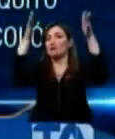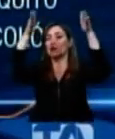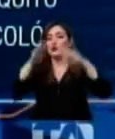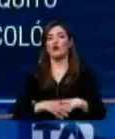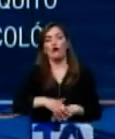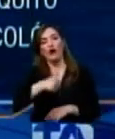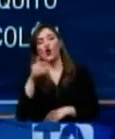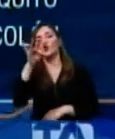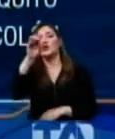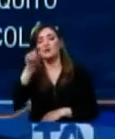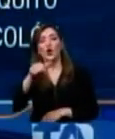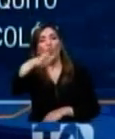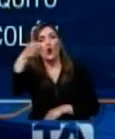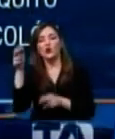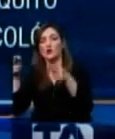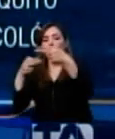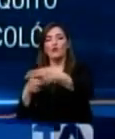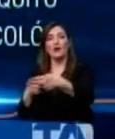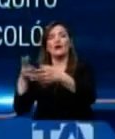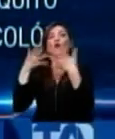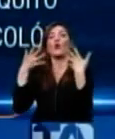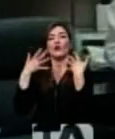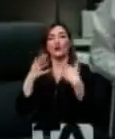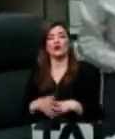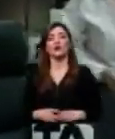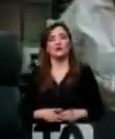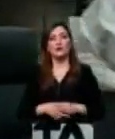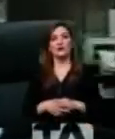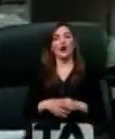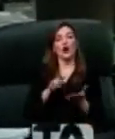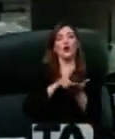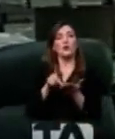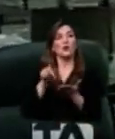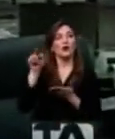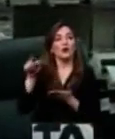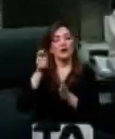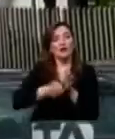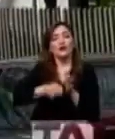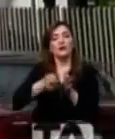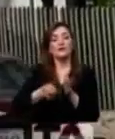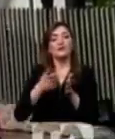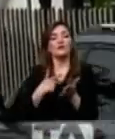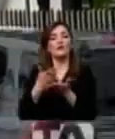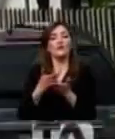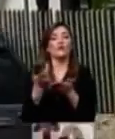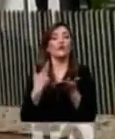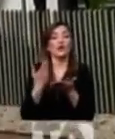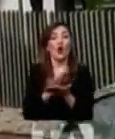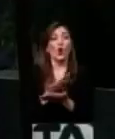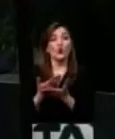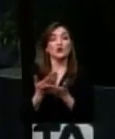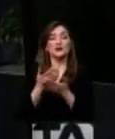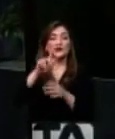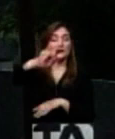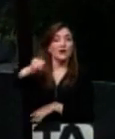otro departamento en el edificio vista colom en guayaquil para el pago de honorarios y en este caso la entrega de los bienes comprometidos